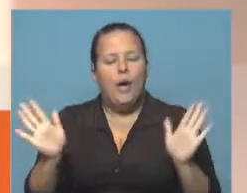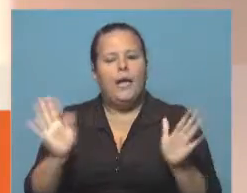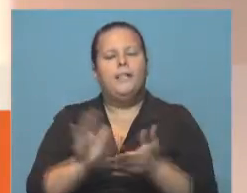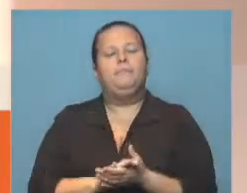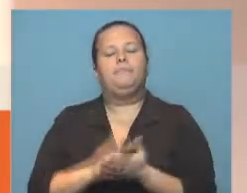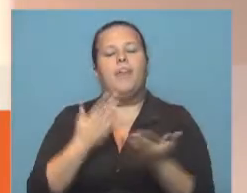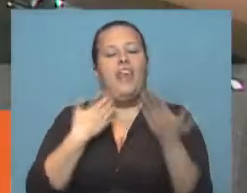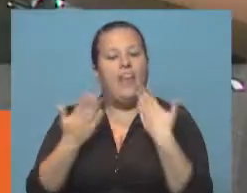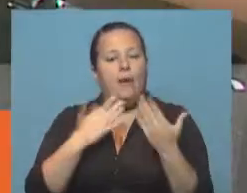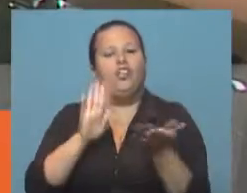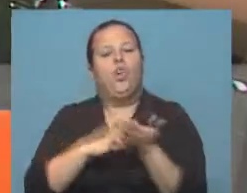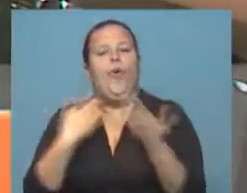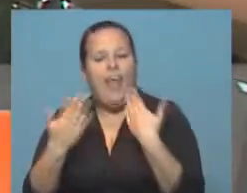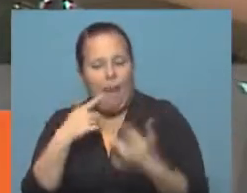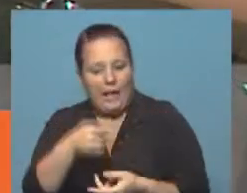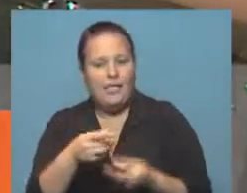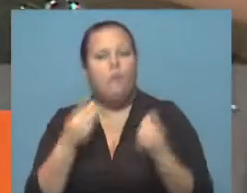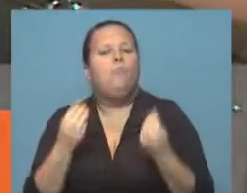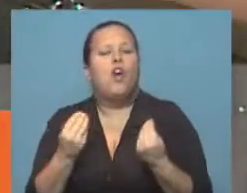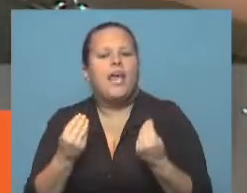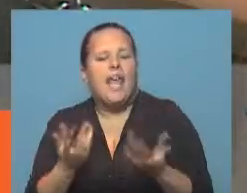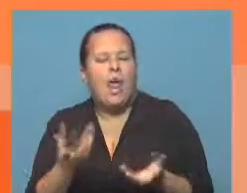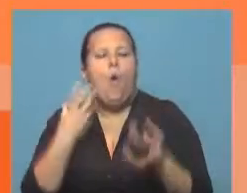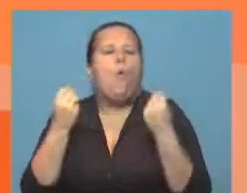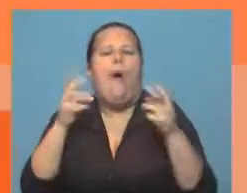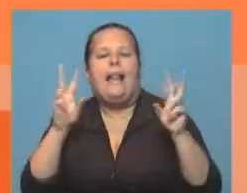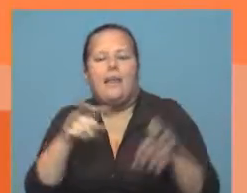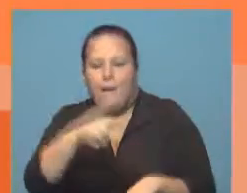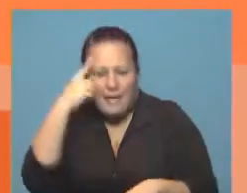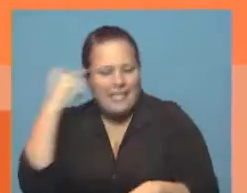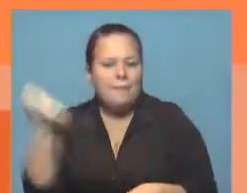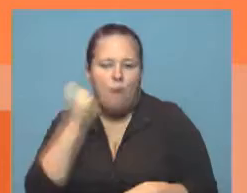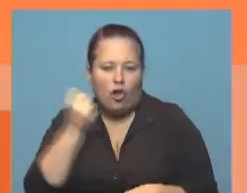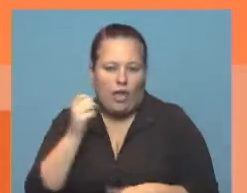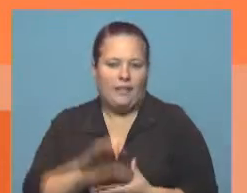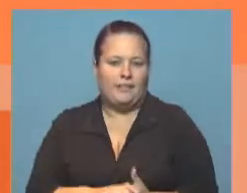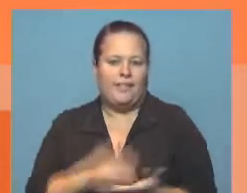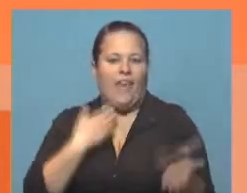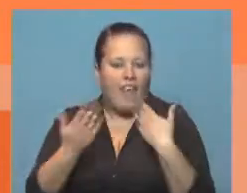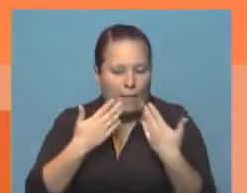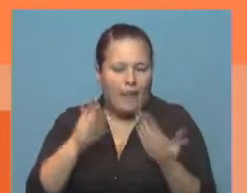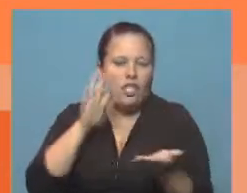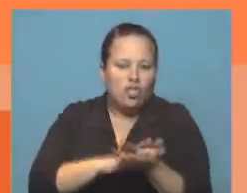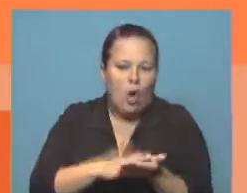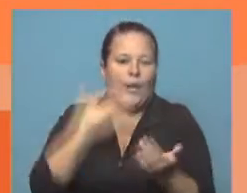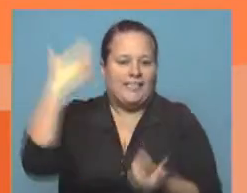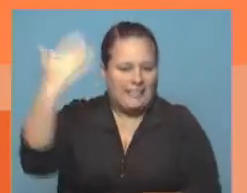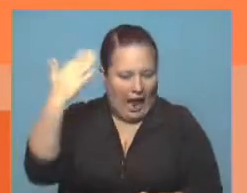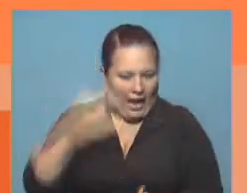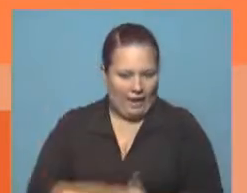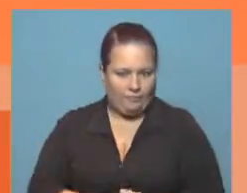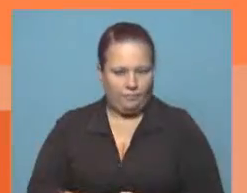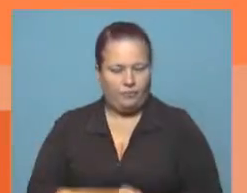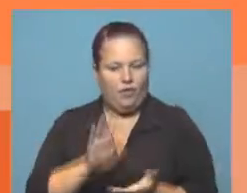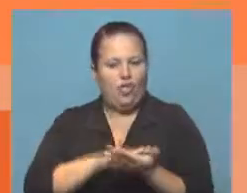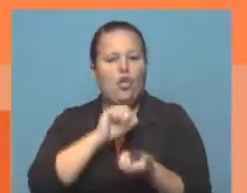El debate sobre el debate, decía, ¿no? ¿Por qué? ¿Qué cuestiones cree usted que es necesario debatir sobre las charlas